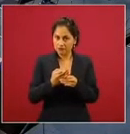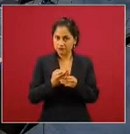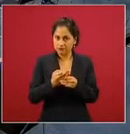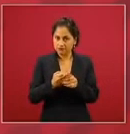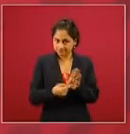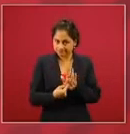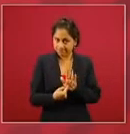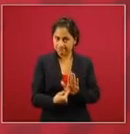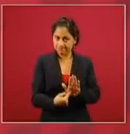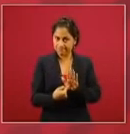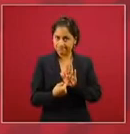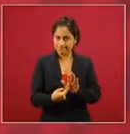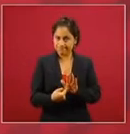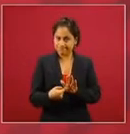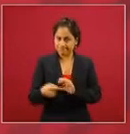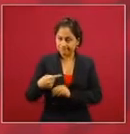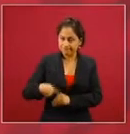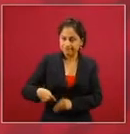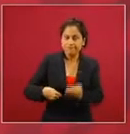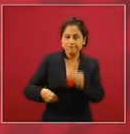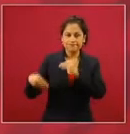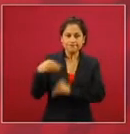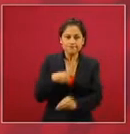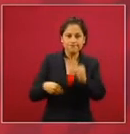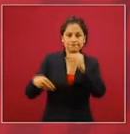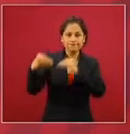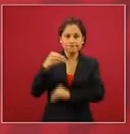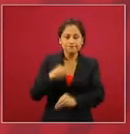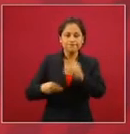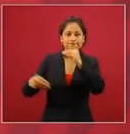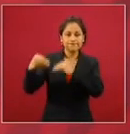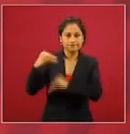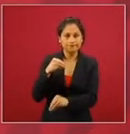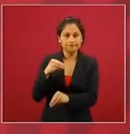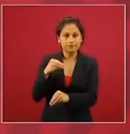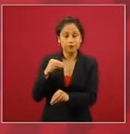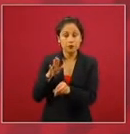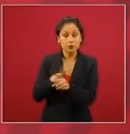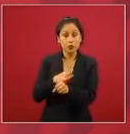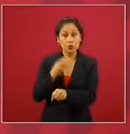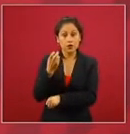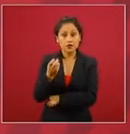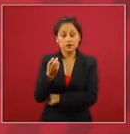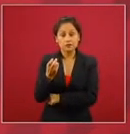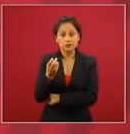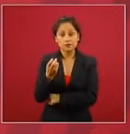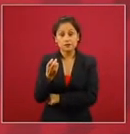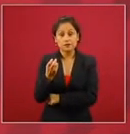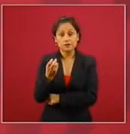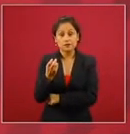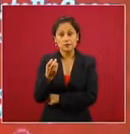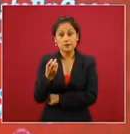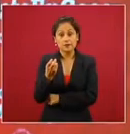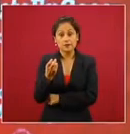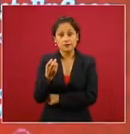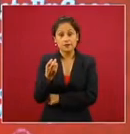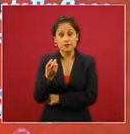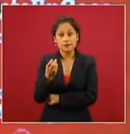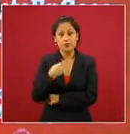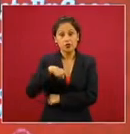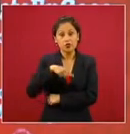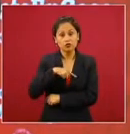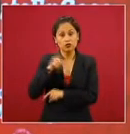Y esto es lo que nos está llevando a buscar una sociedad